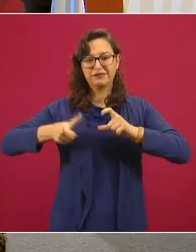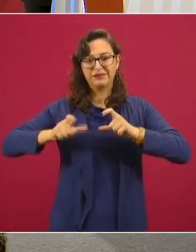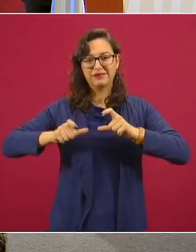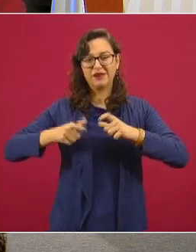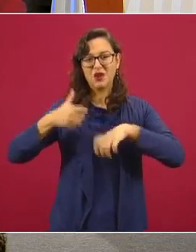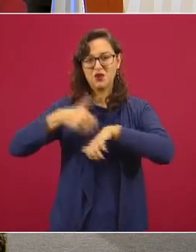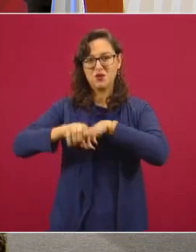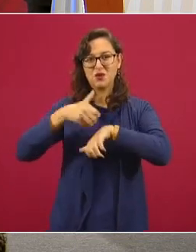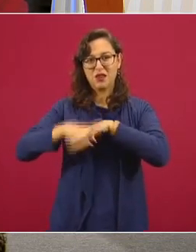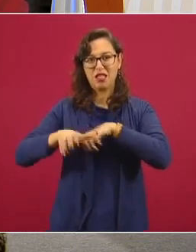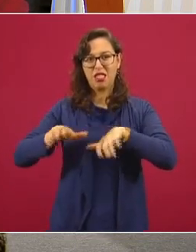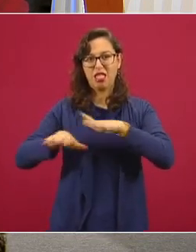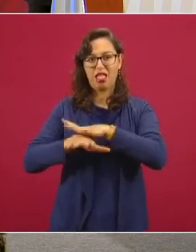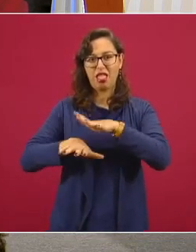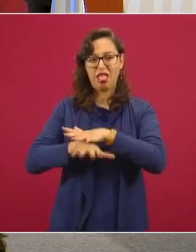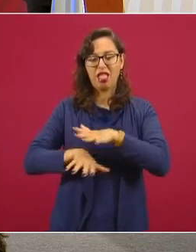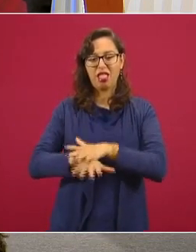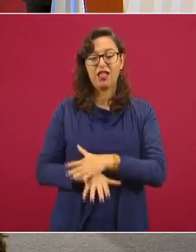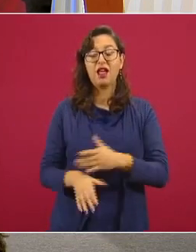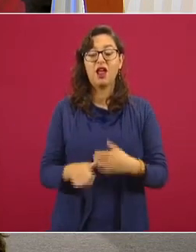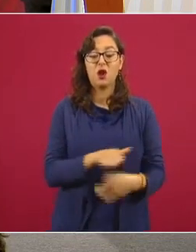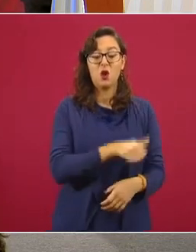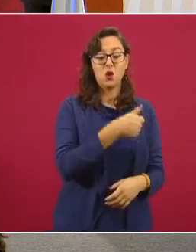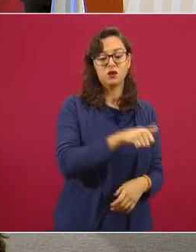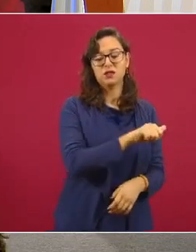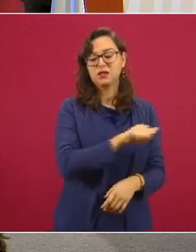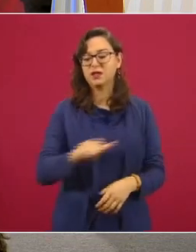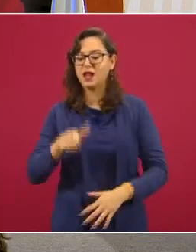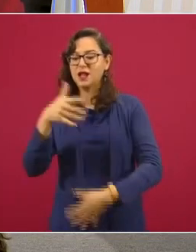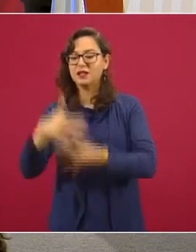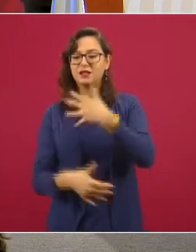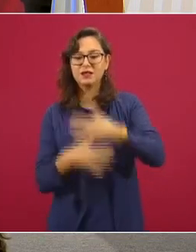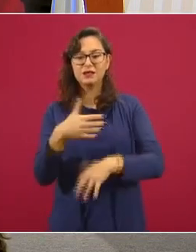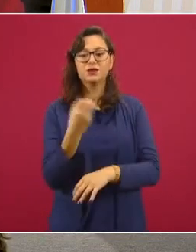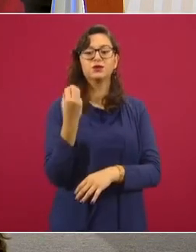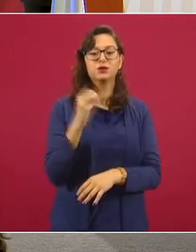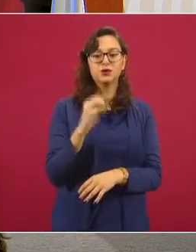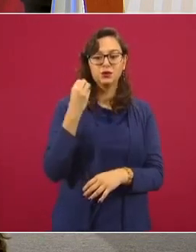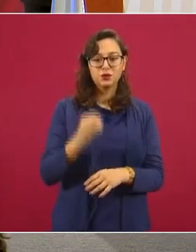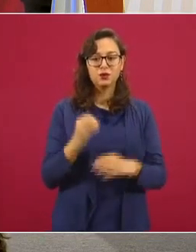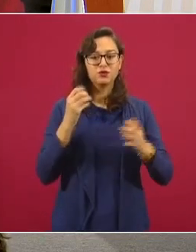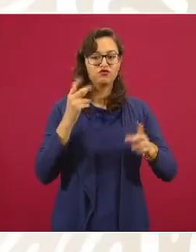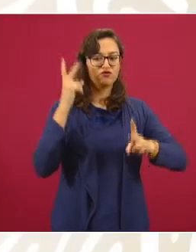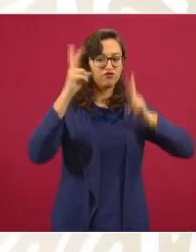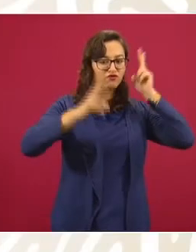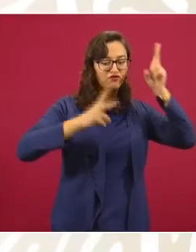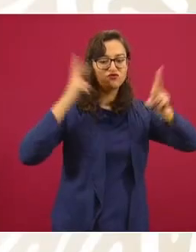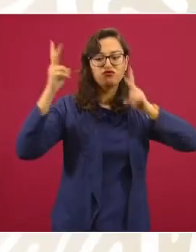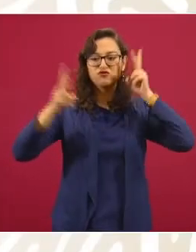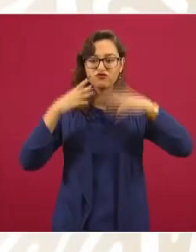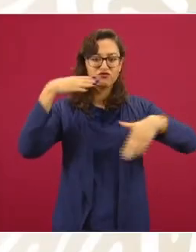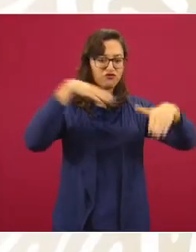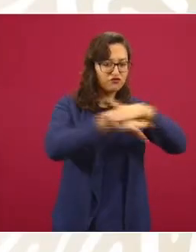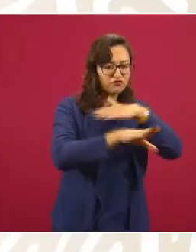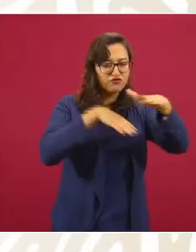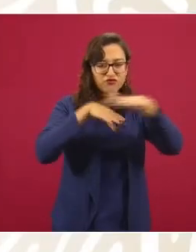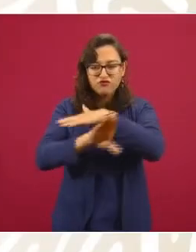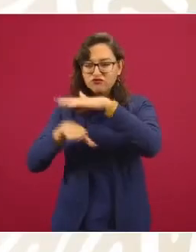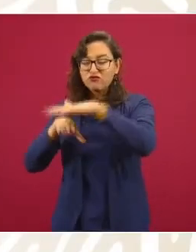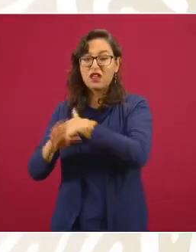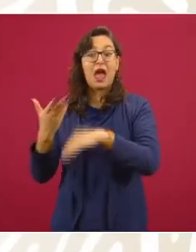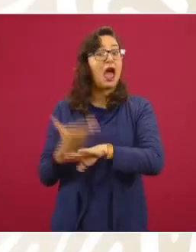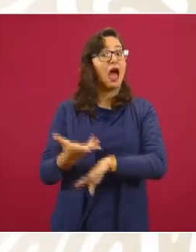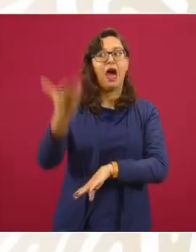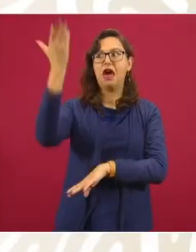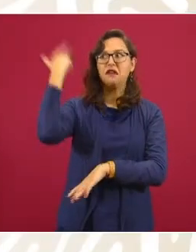En general, del 11 al 15 de octubre estuvimos visitando muchas de estas gasolineras que no nos habían dejado entrar a